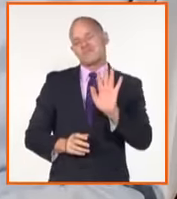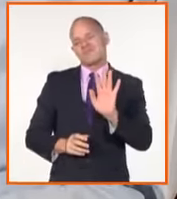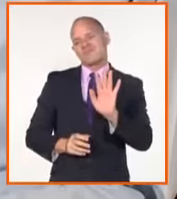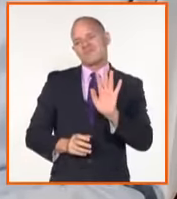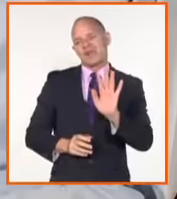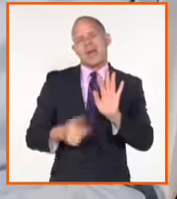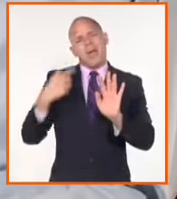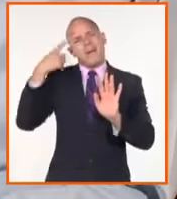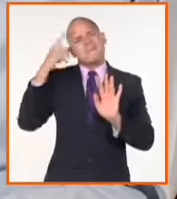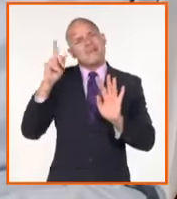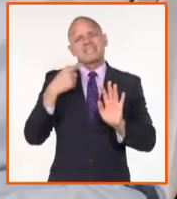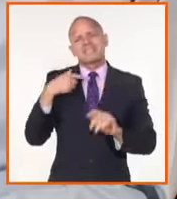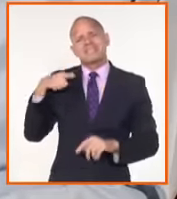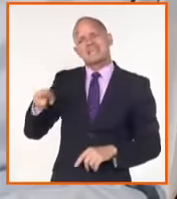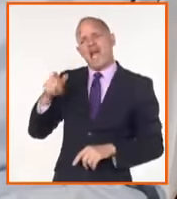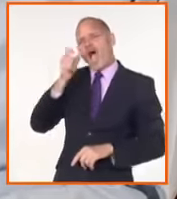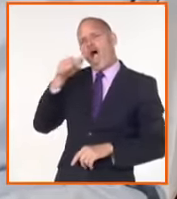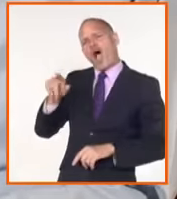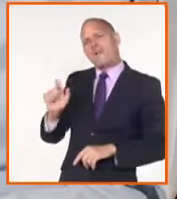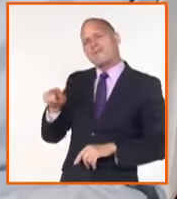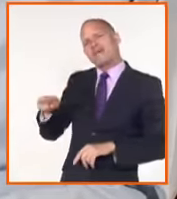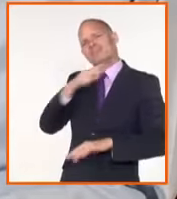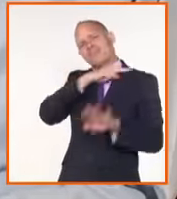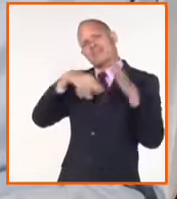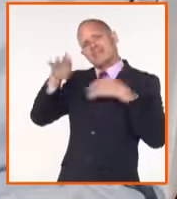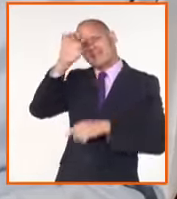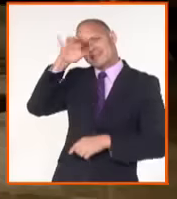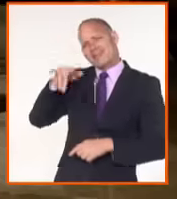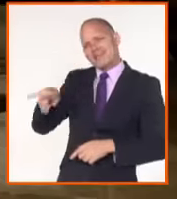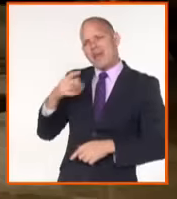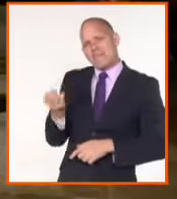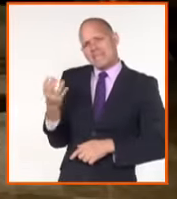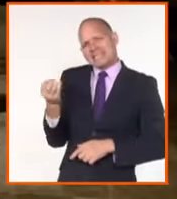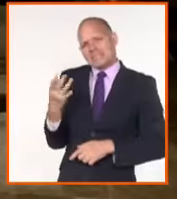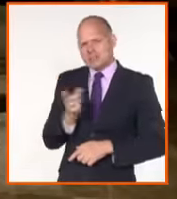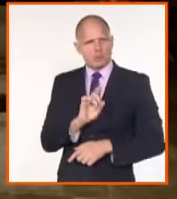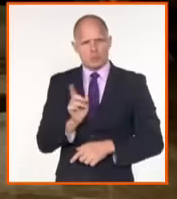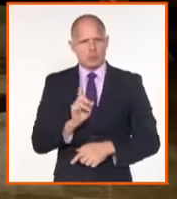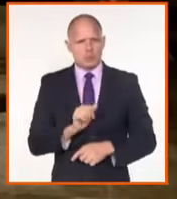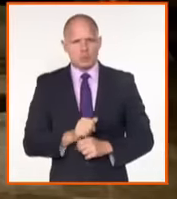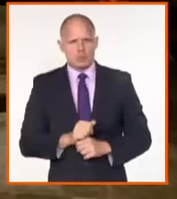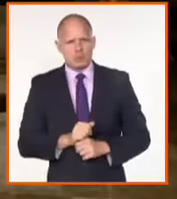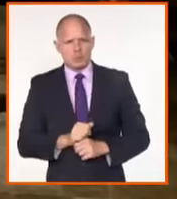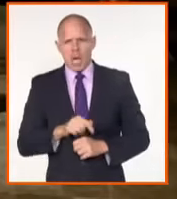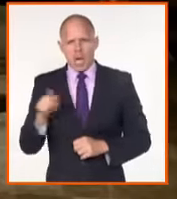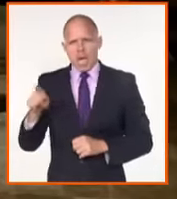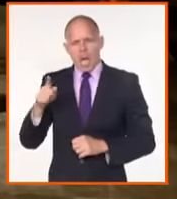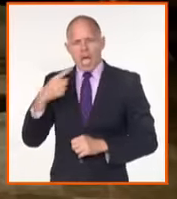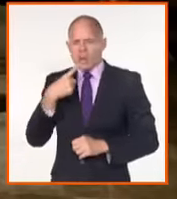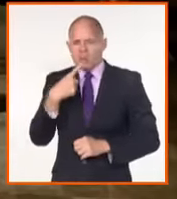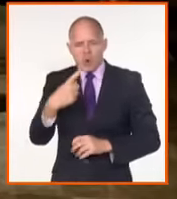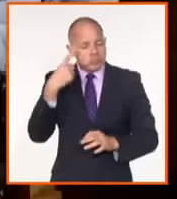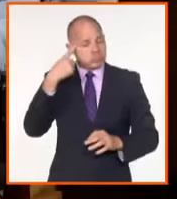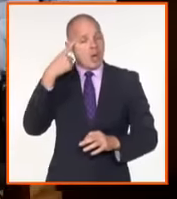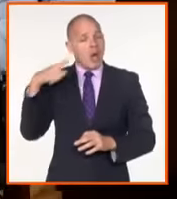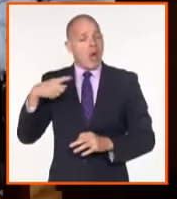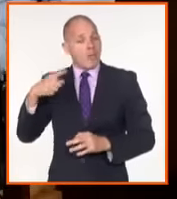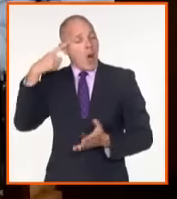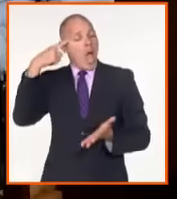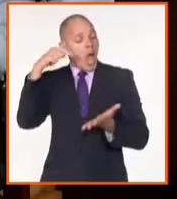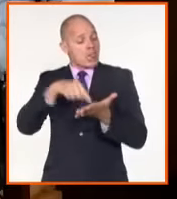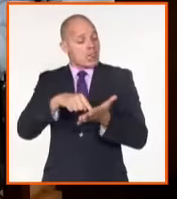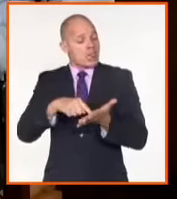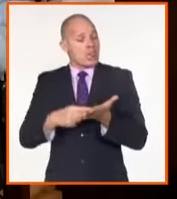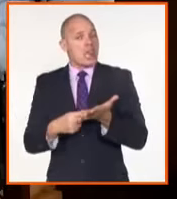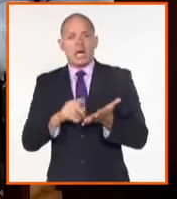Vicente. Lo que pasa es que en la vida también suceden imprevistos. El barco de combustible entró y no había toda